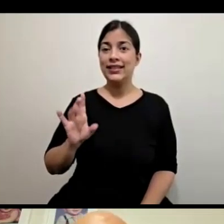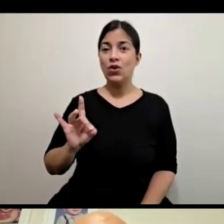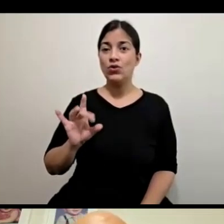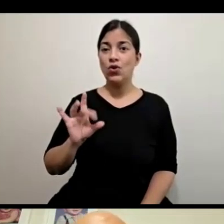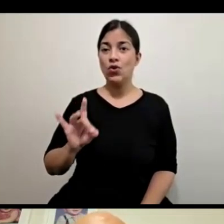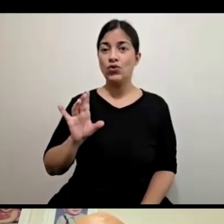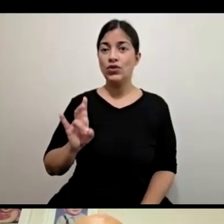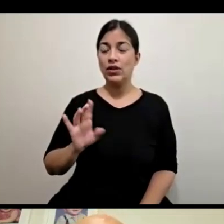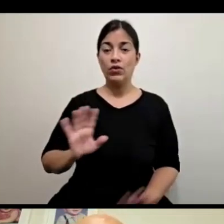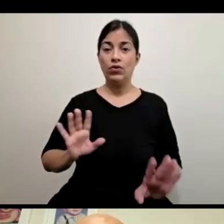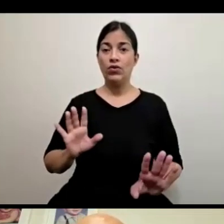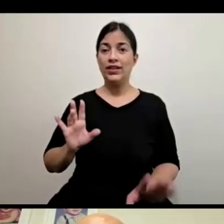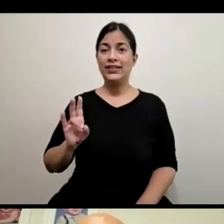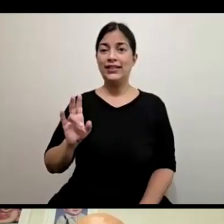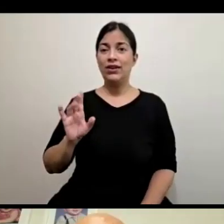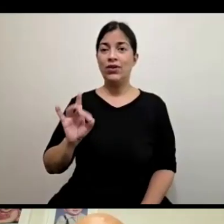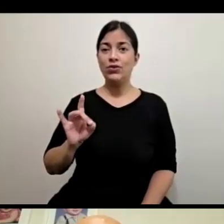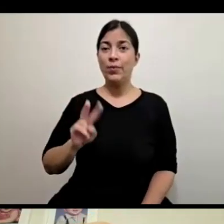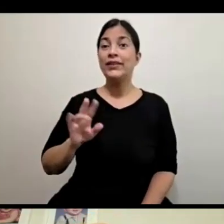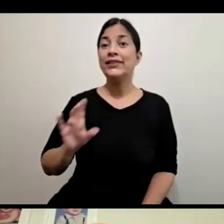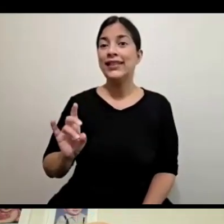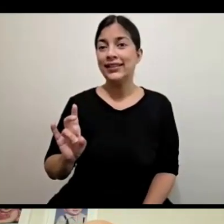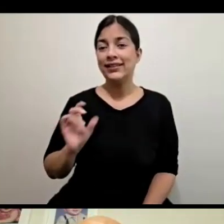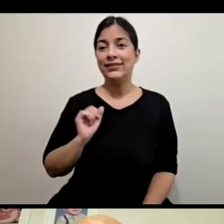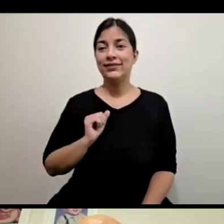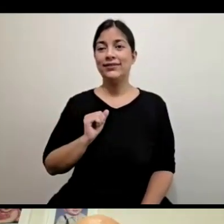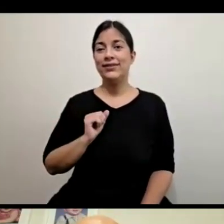787-637-7887. No, 7827, perdón.